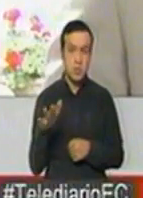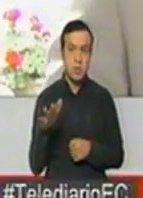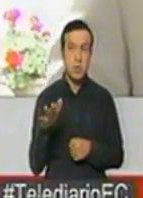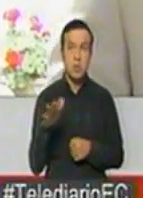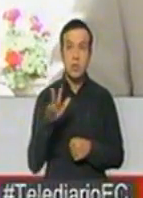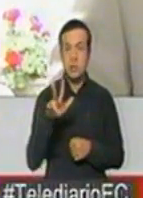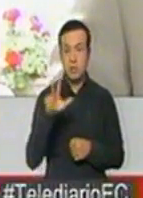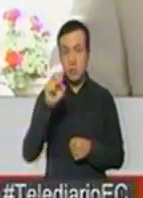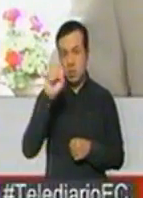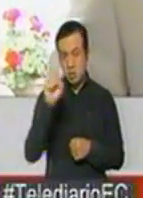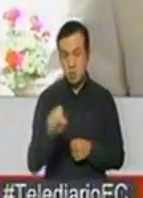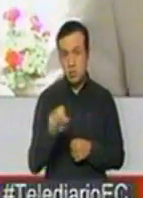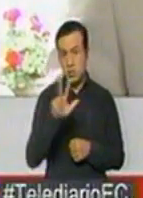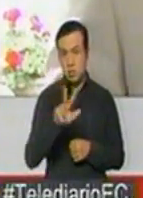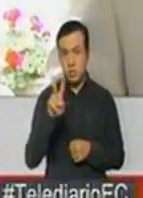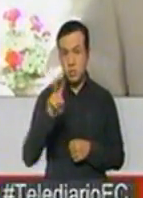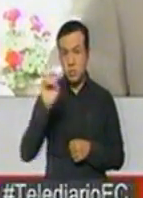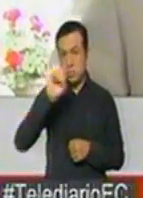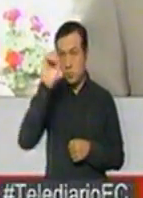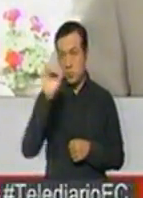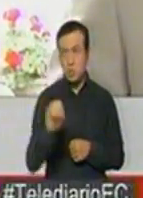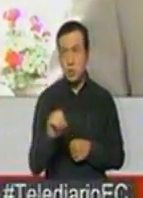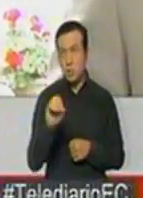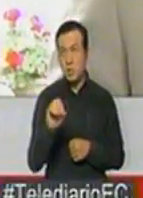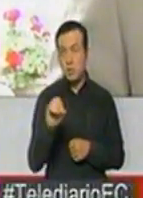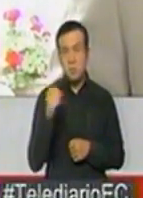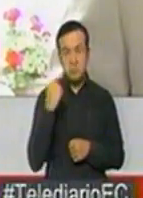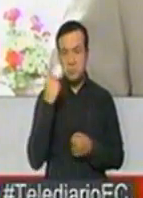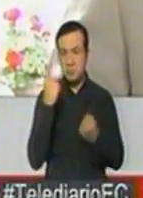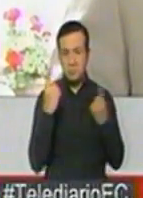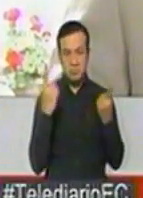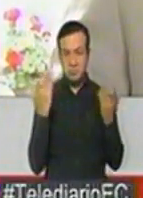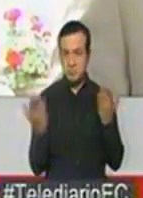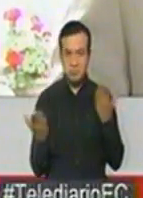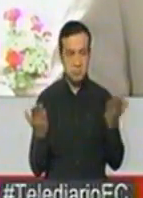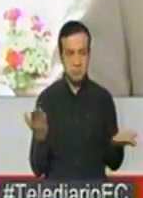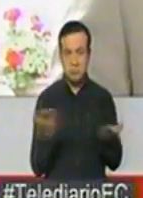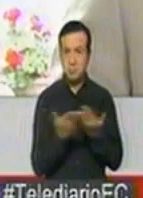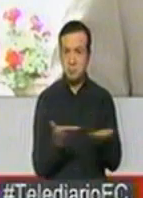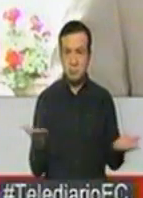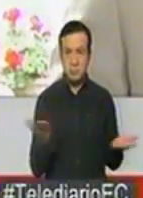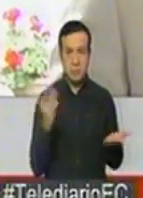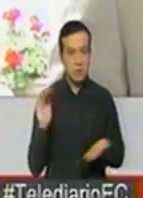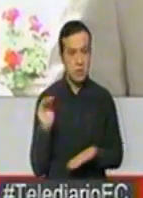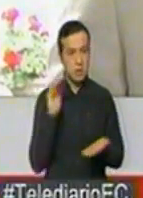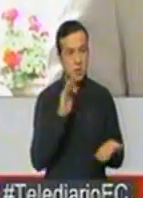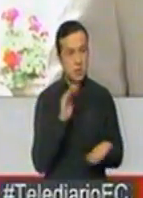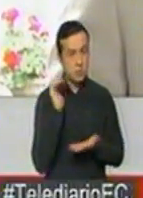un 30-32% que no se explica entre el despacho